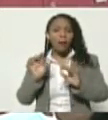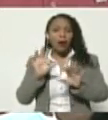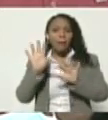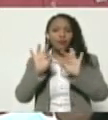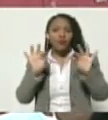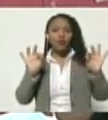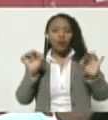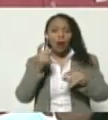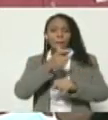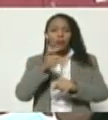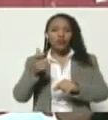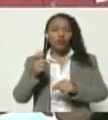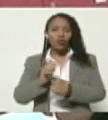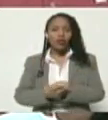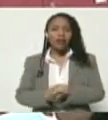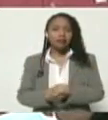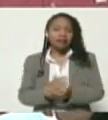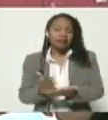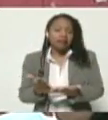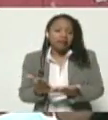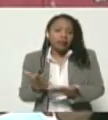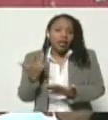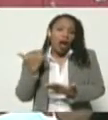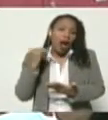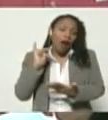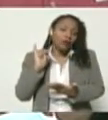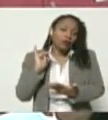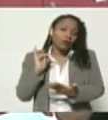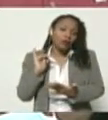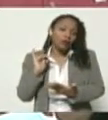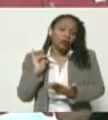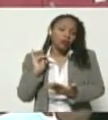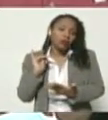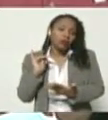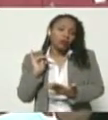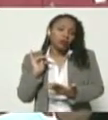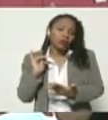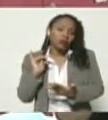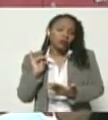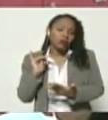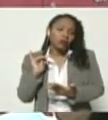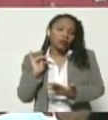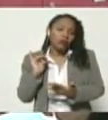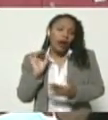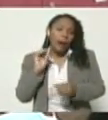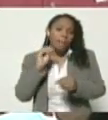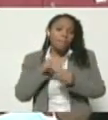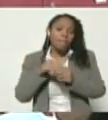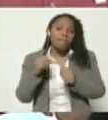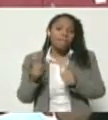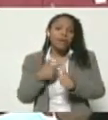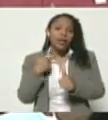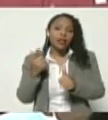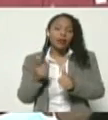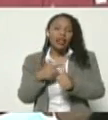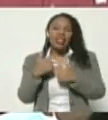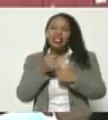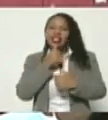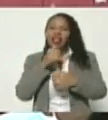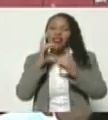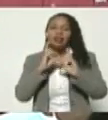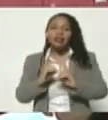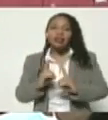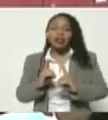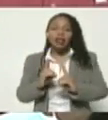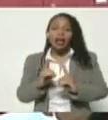de nuestros candidatos que tiene el ingrediente principal, que quien decide quiénes son los